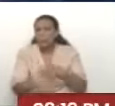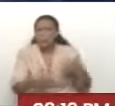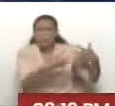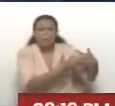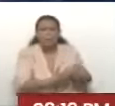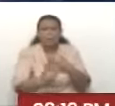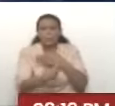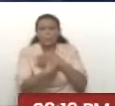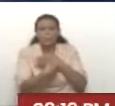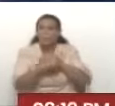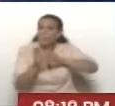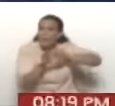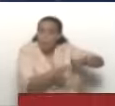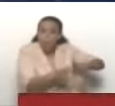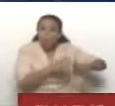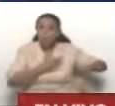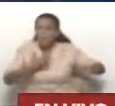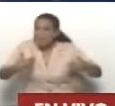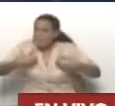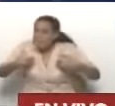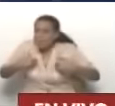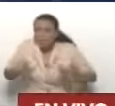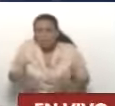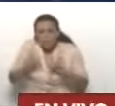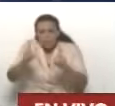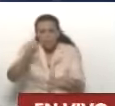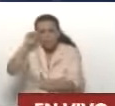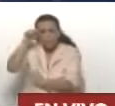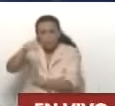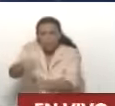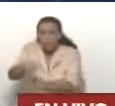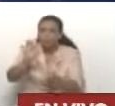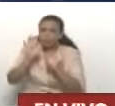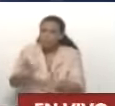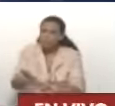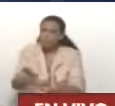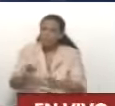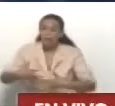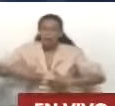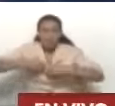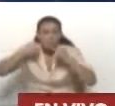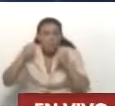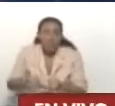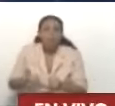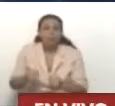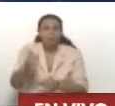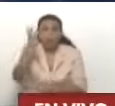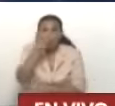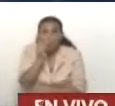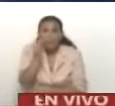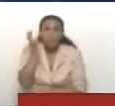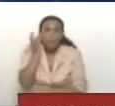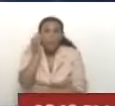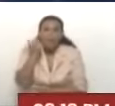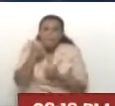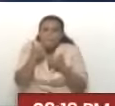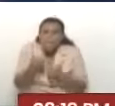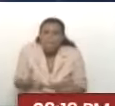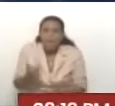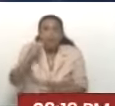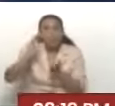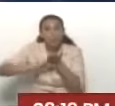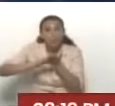imperiales, pero que gracias al esfuerzo, a la dedicación, al pundonor, a la heroicidad de los hombres y mujeres de bien, hemos